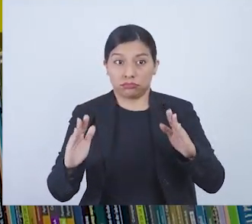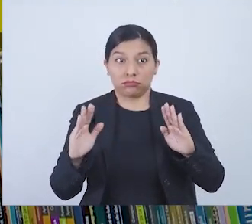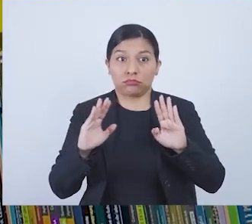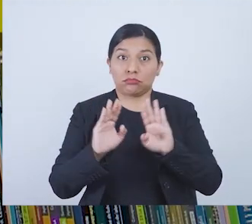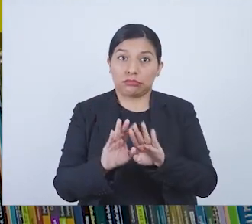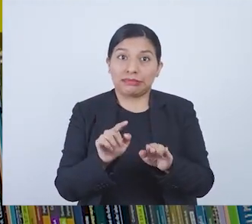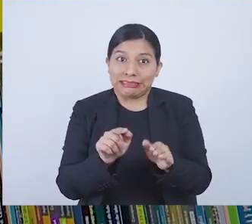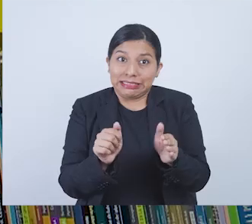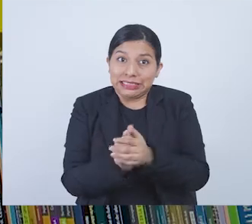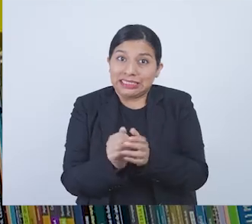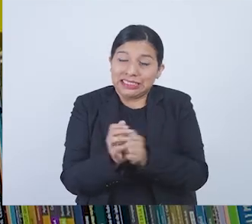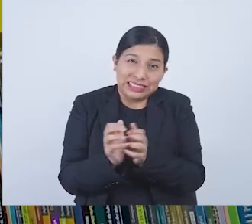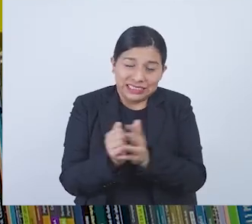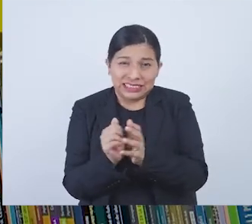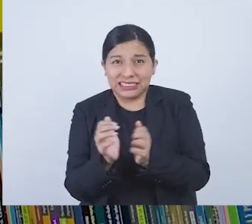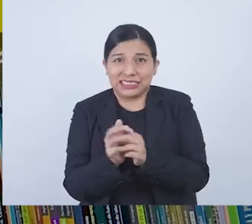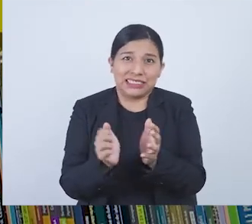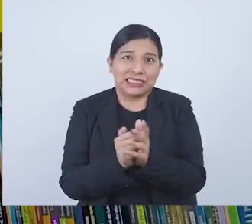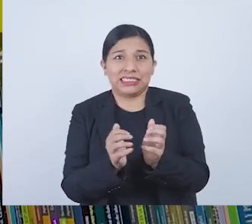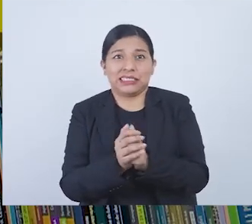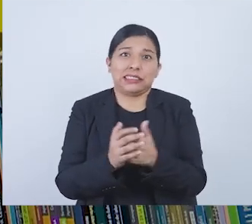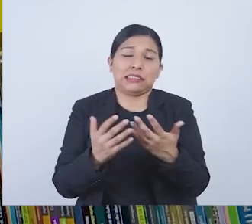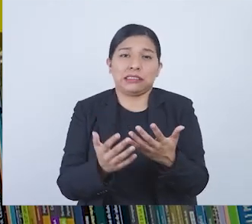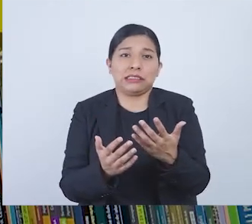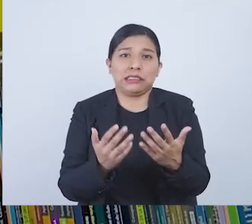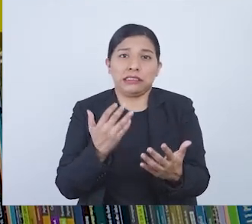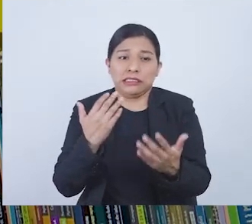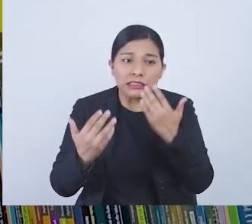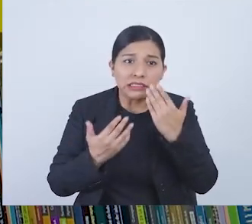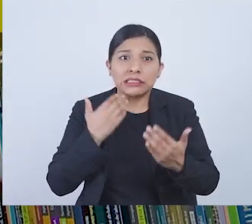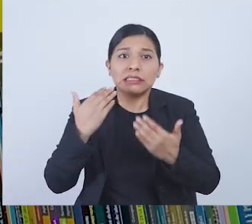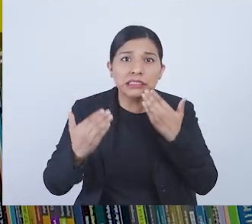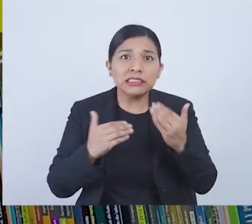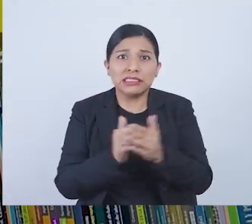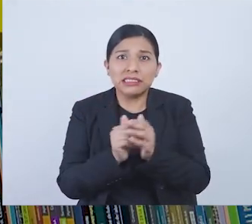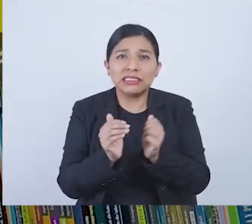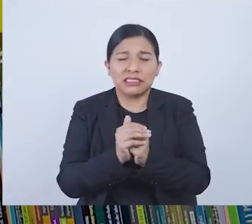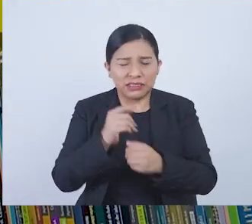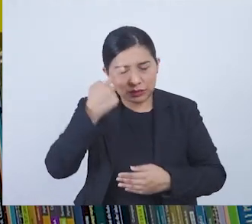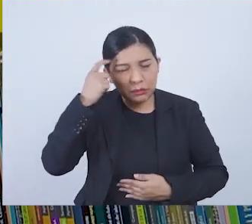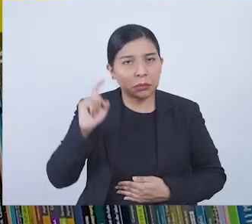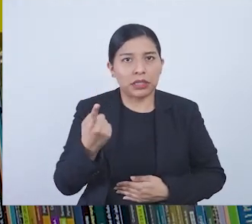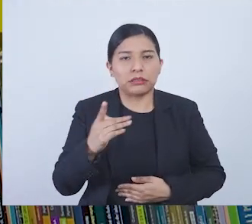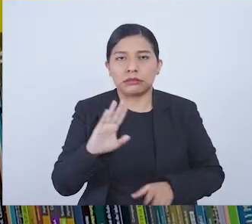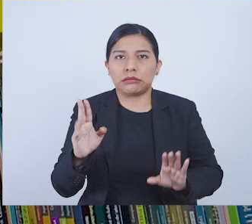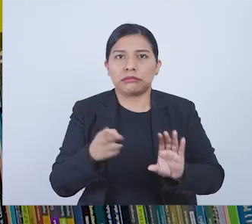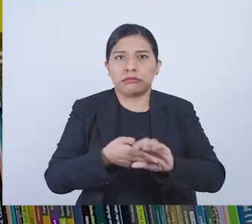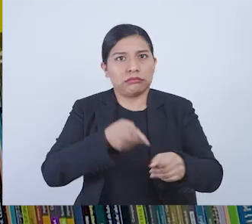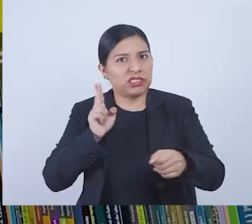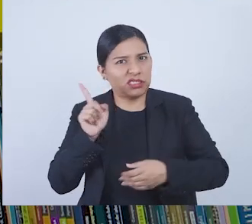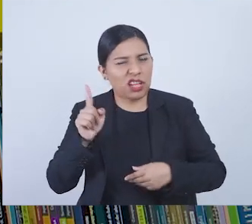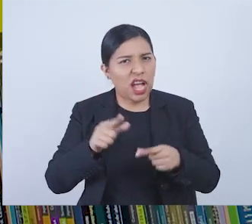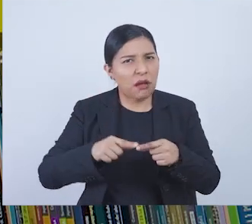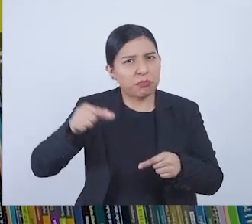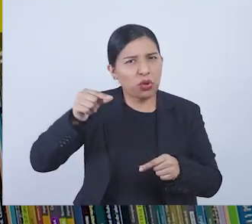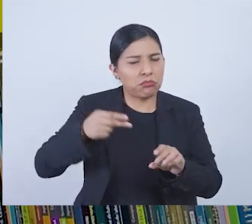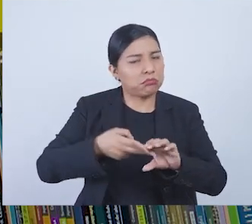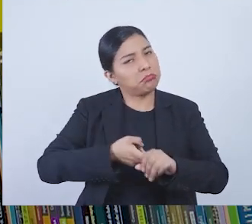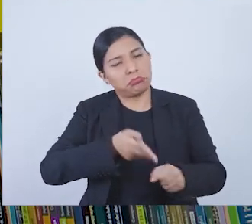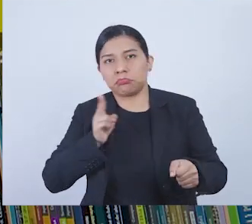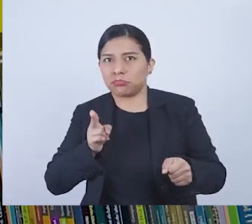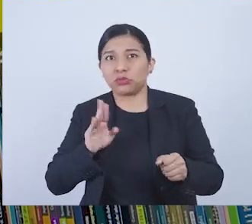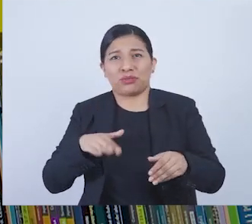el conflicto y ya empezaban a asomar los primeros conflictos, se retiró la misión japonesa y